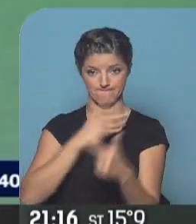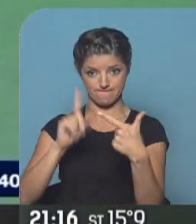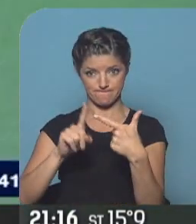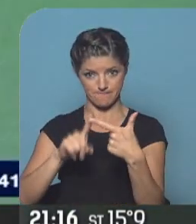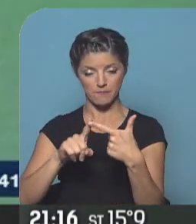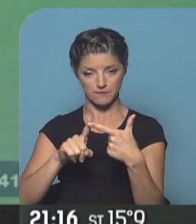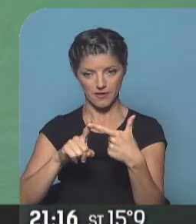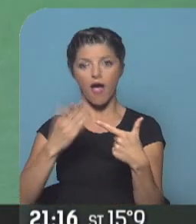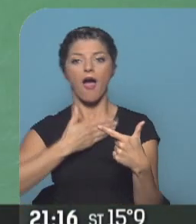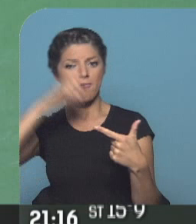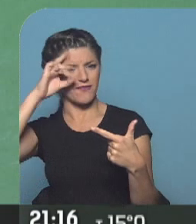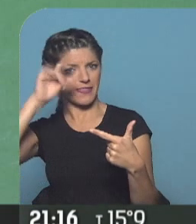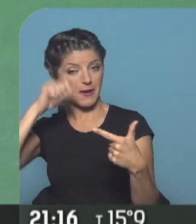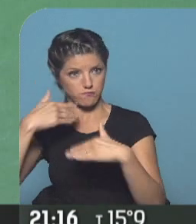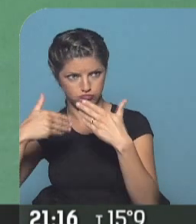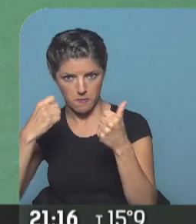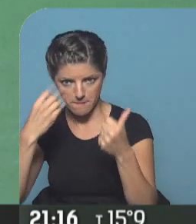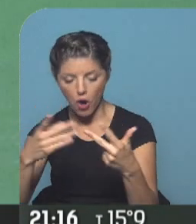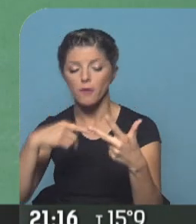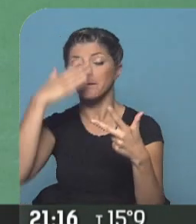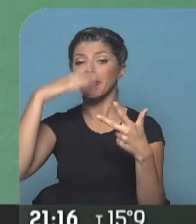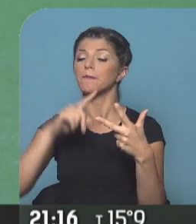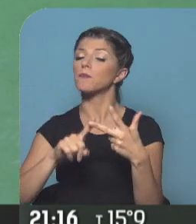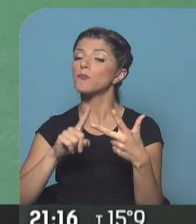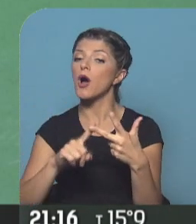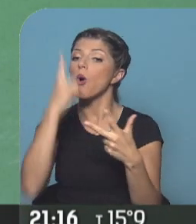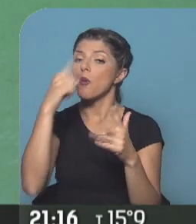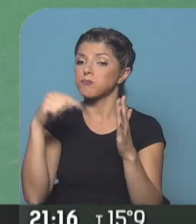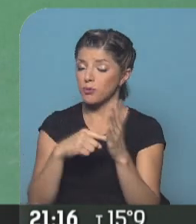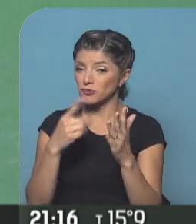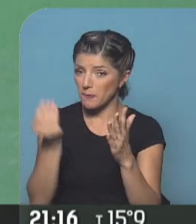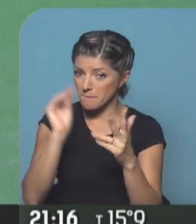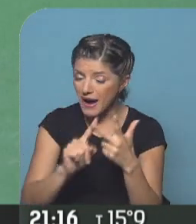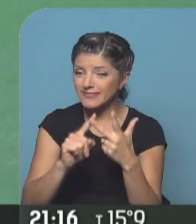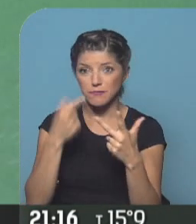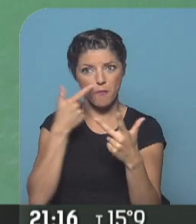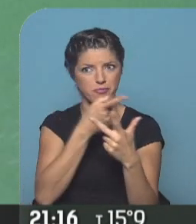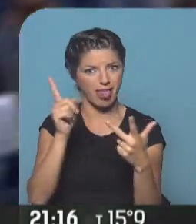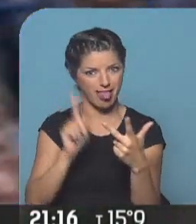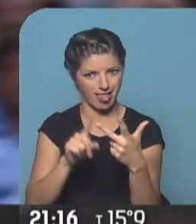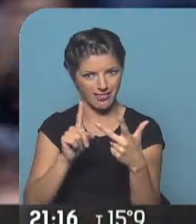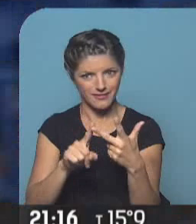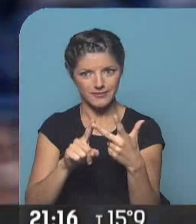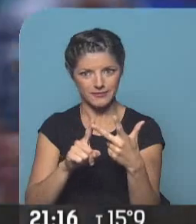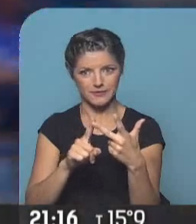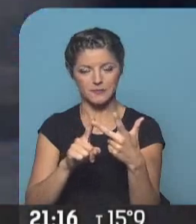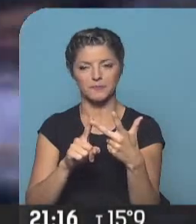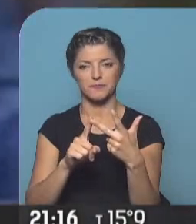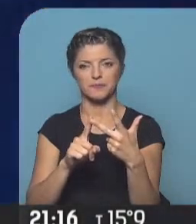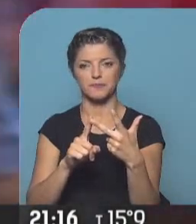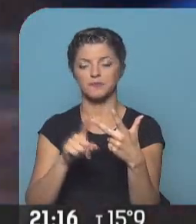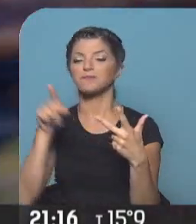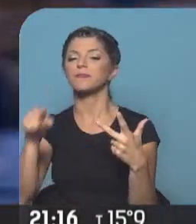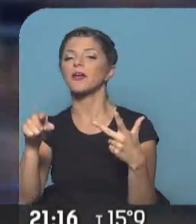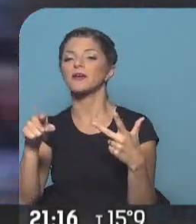puso estabilidad a su juego. Un tiebreak que marcó el punto de inflexión del partido en el tercero, en el que el suizo